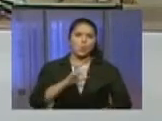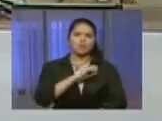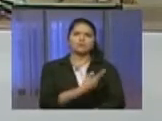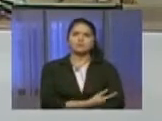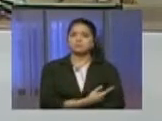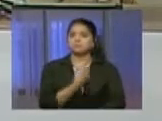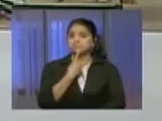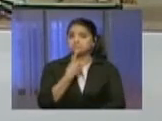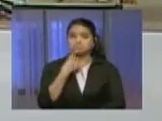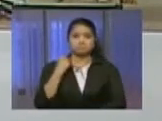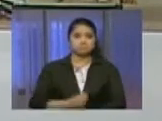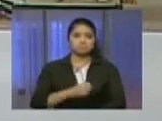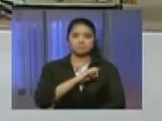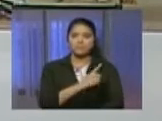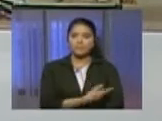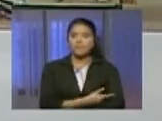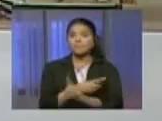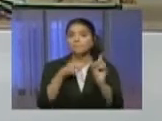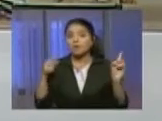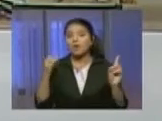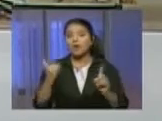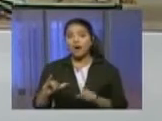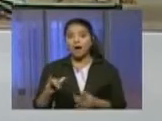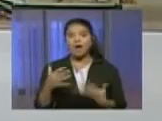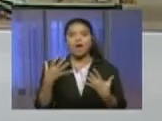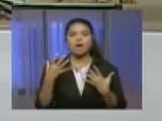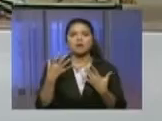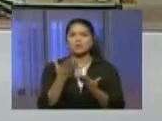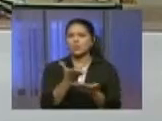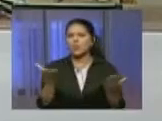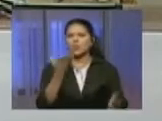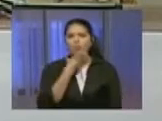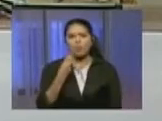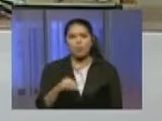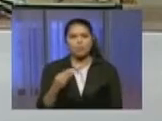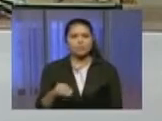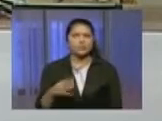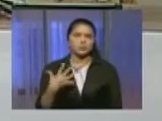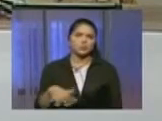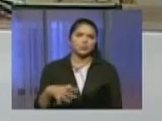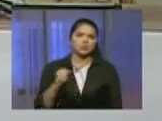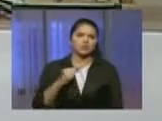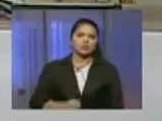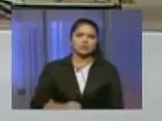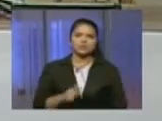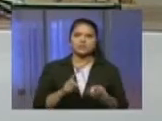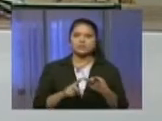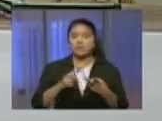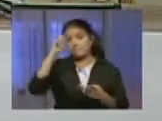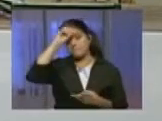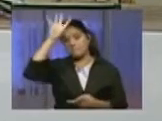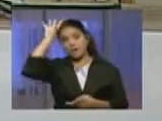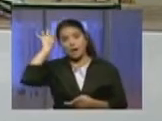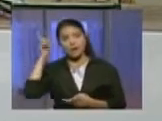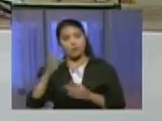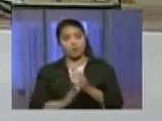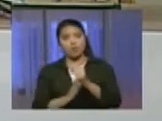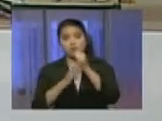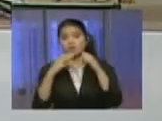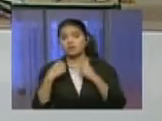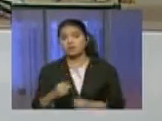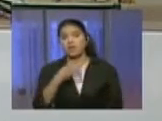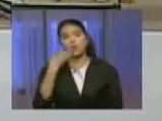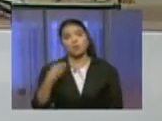se dice Y tenemos muchachos de la calidad como mervin Pues un líder de la juventud